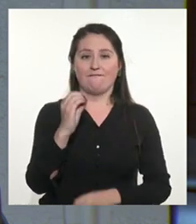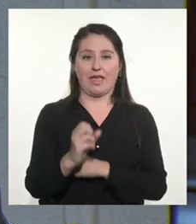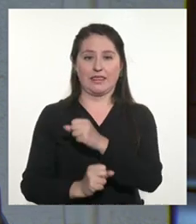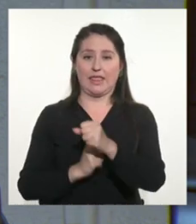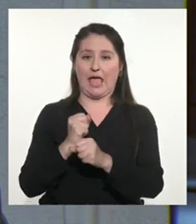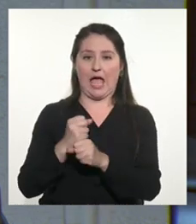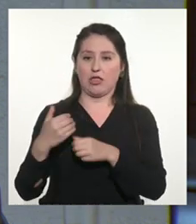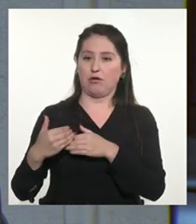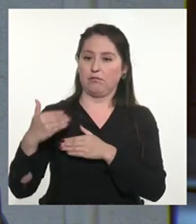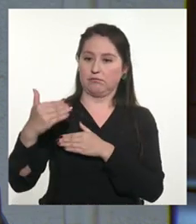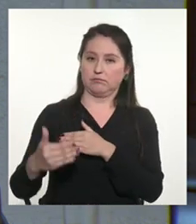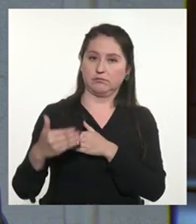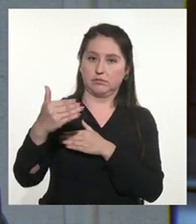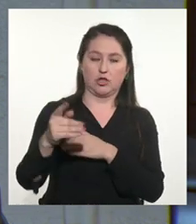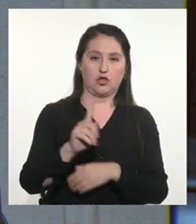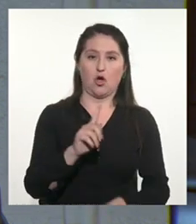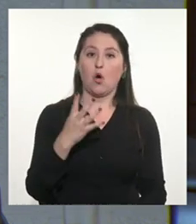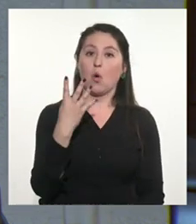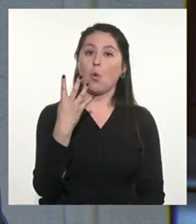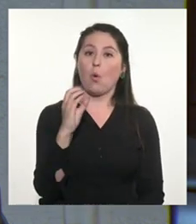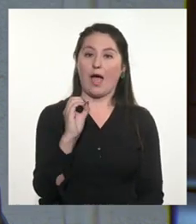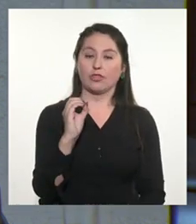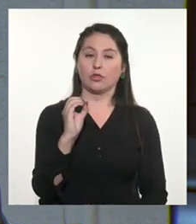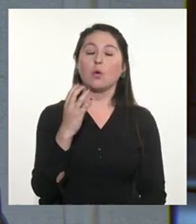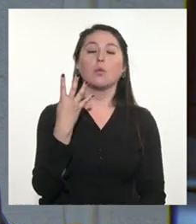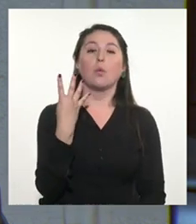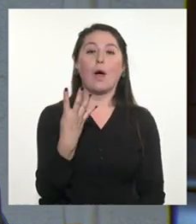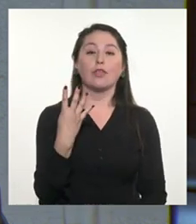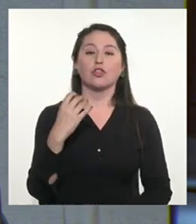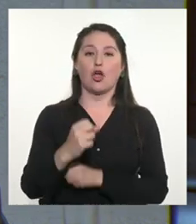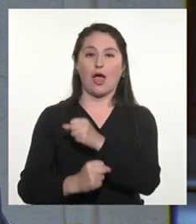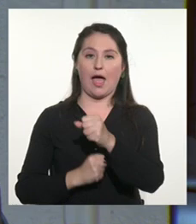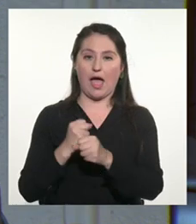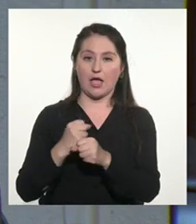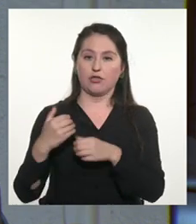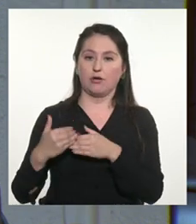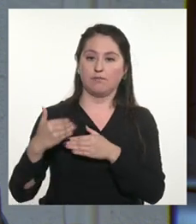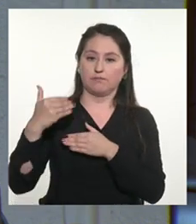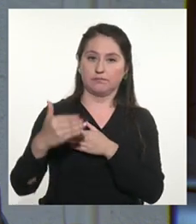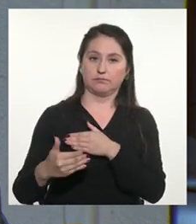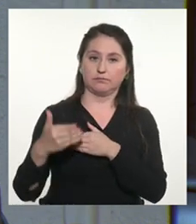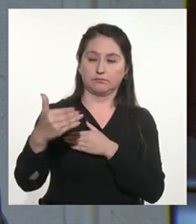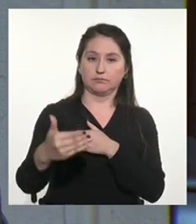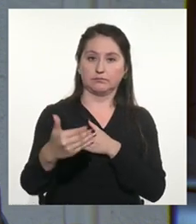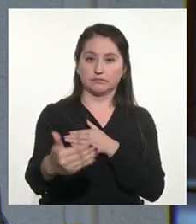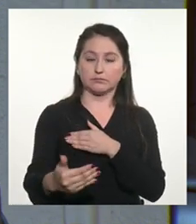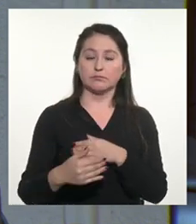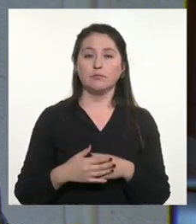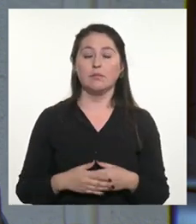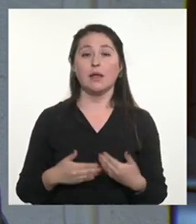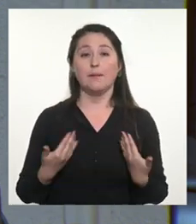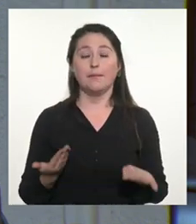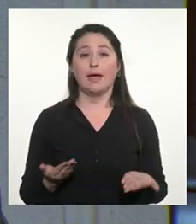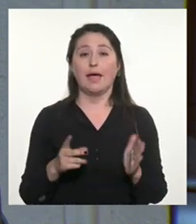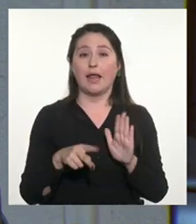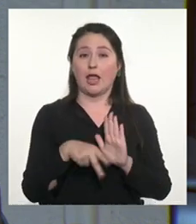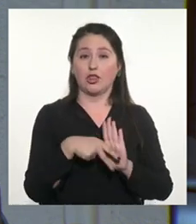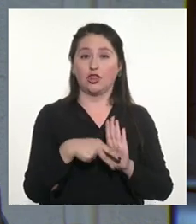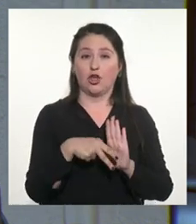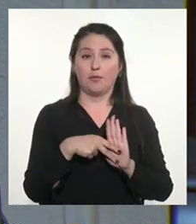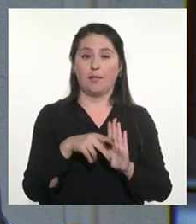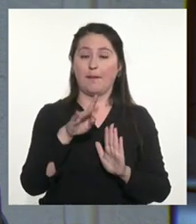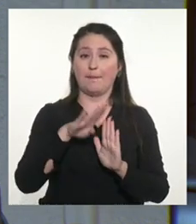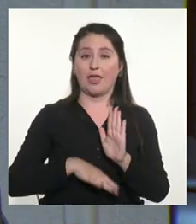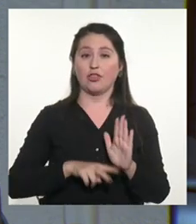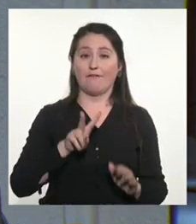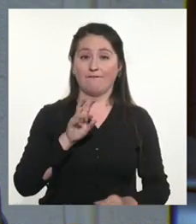senador presidente sino que es cada cuatro años que se celebró con el presidente de república para normas que tengan una vigencia no inferior a 20 años con